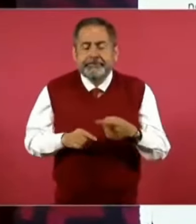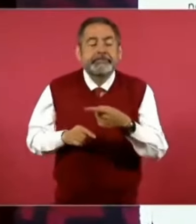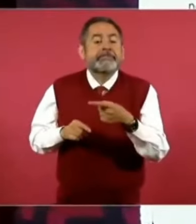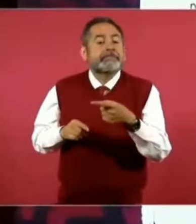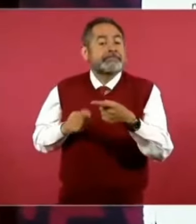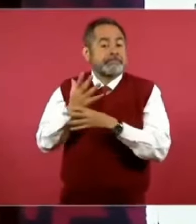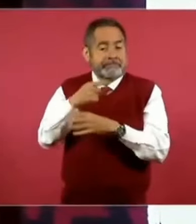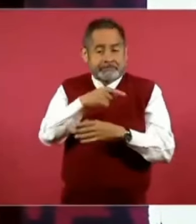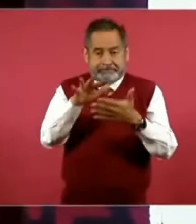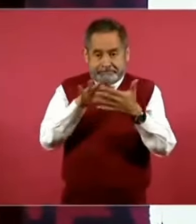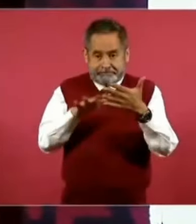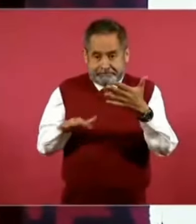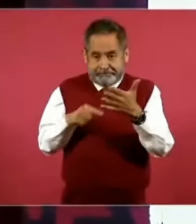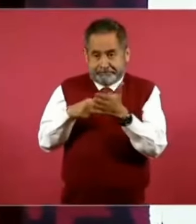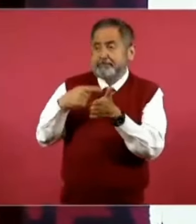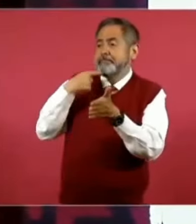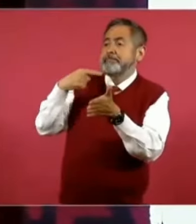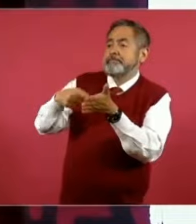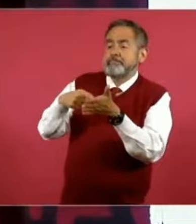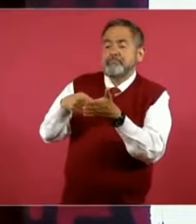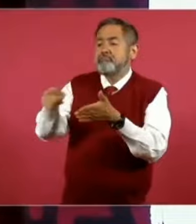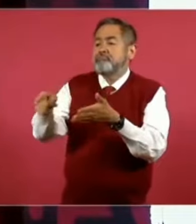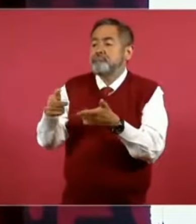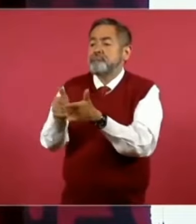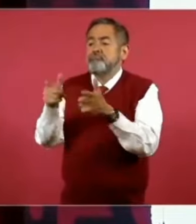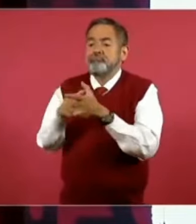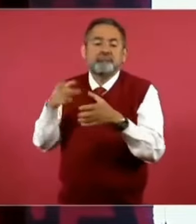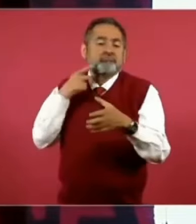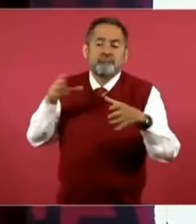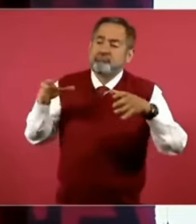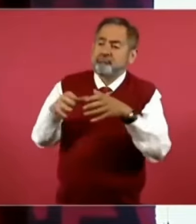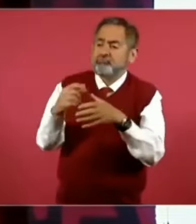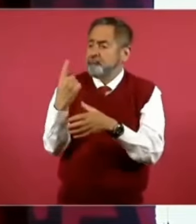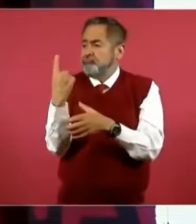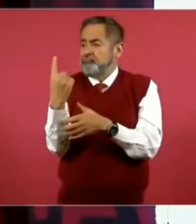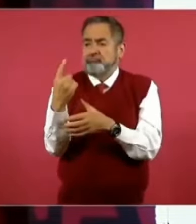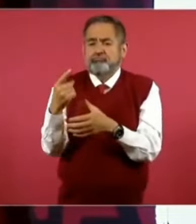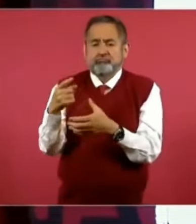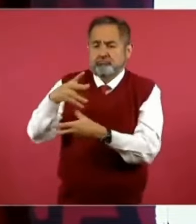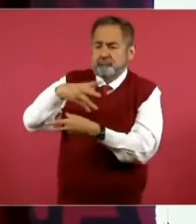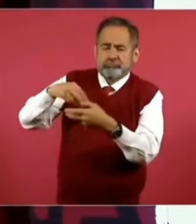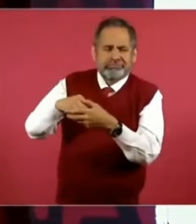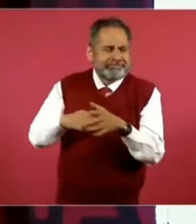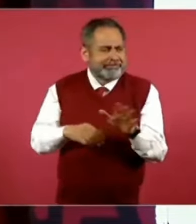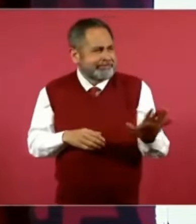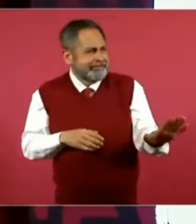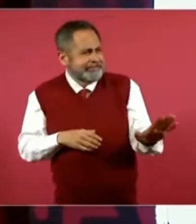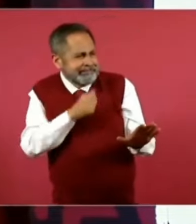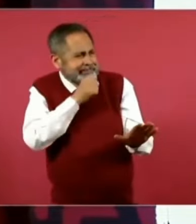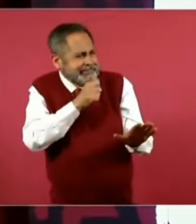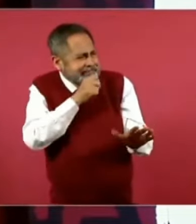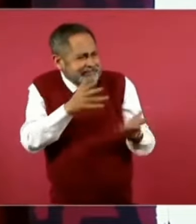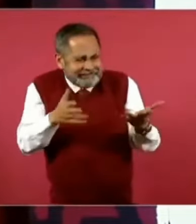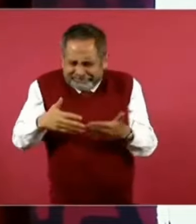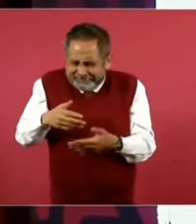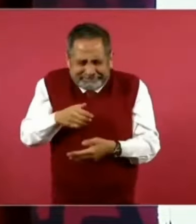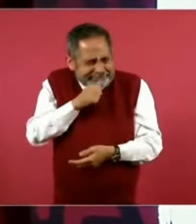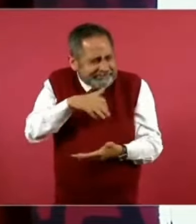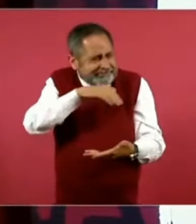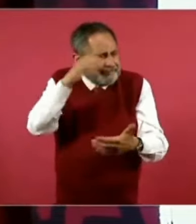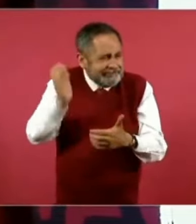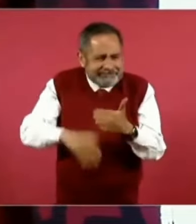constituya como una fuerza política gubernamental si todavía proceso